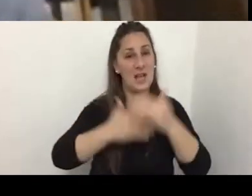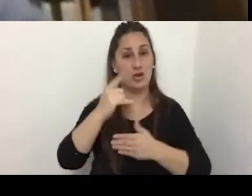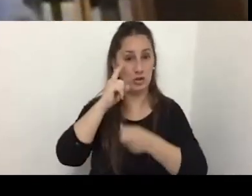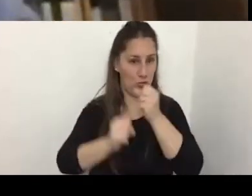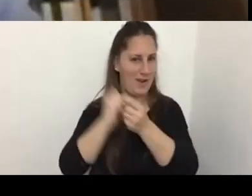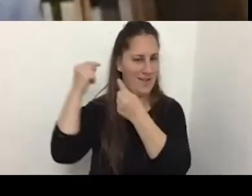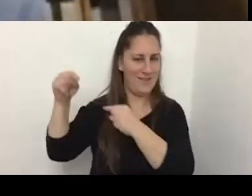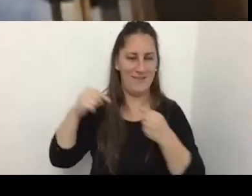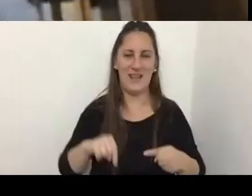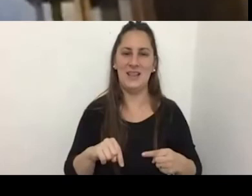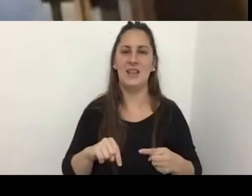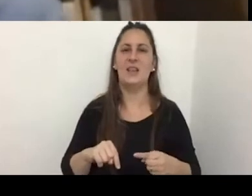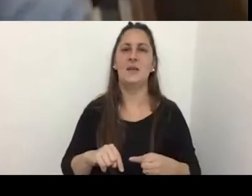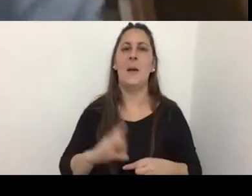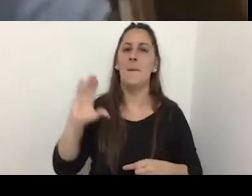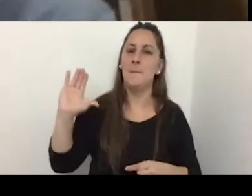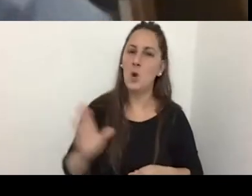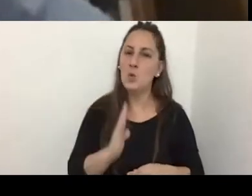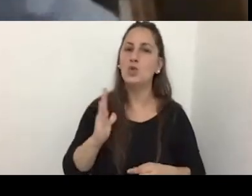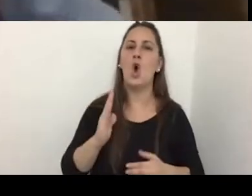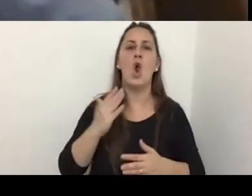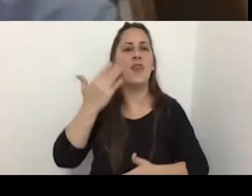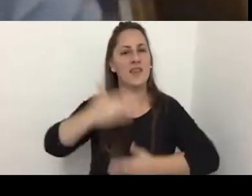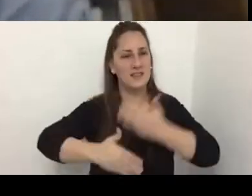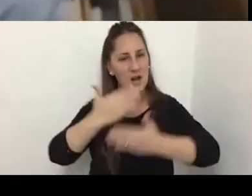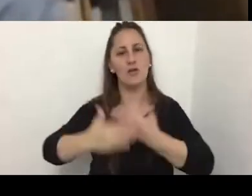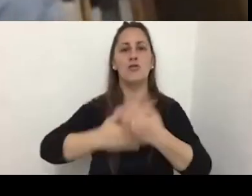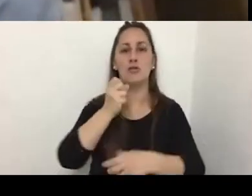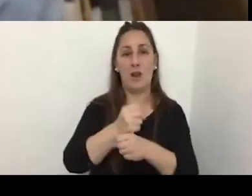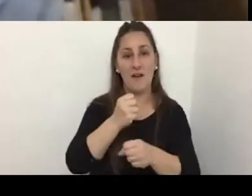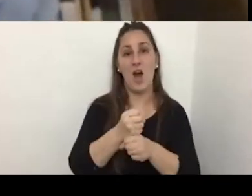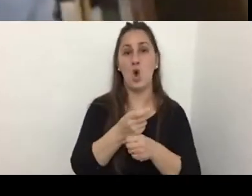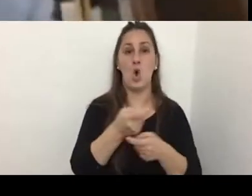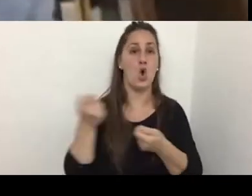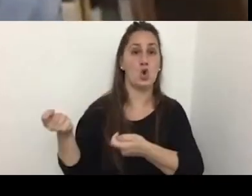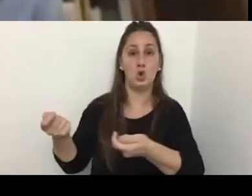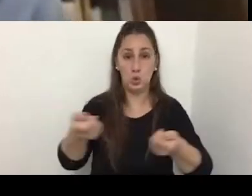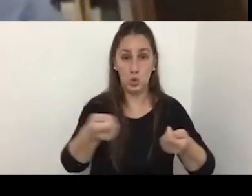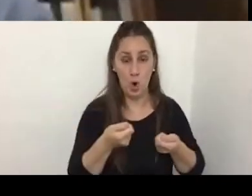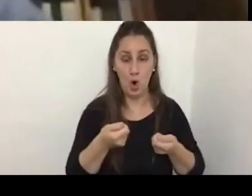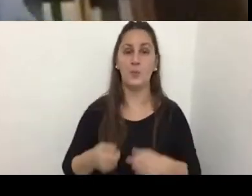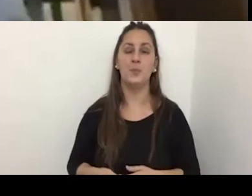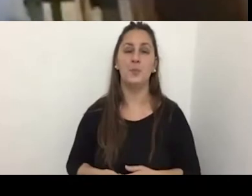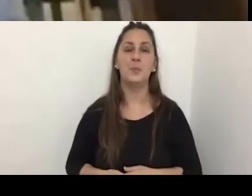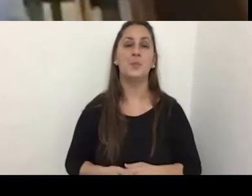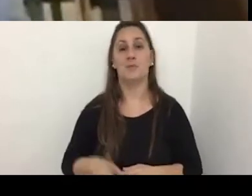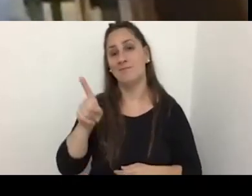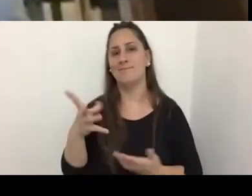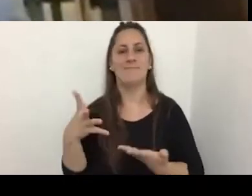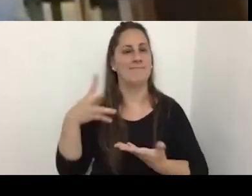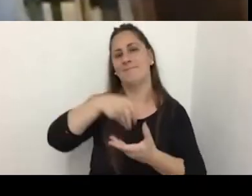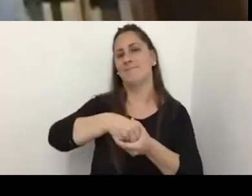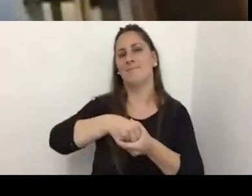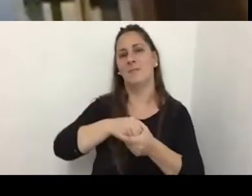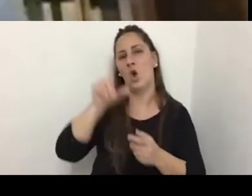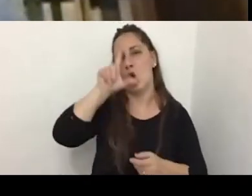¿no? Producción, desarrollo, trabajo, consumo, que está inserto en determinada lógica